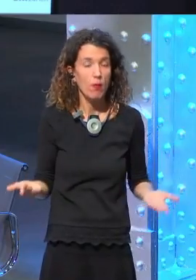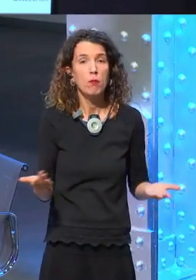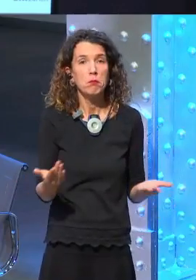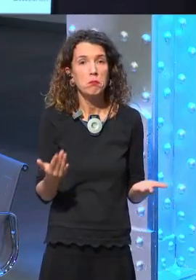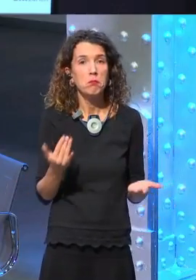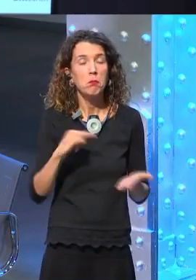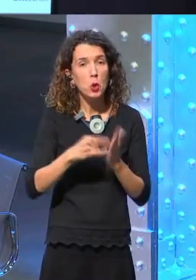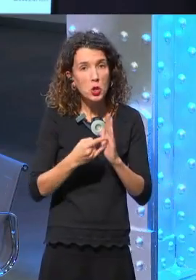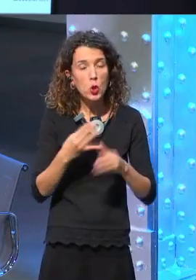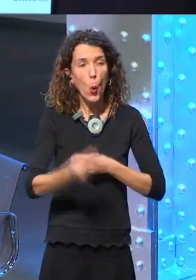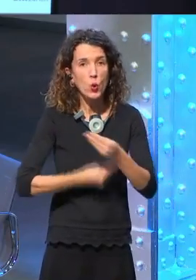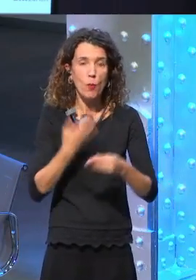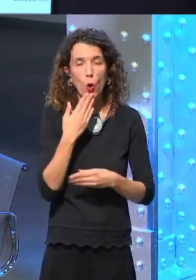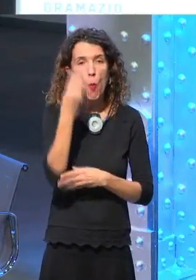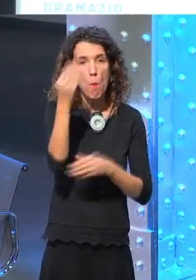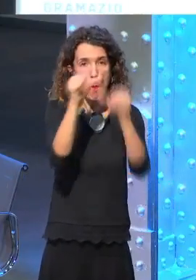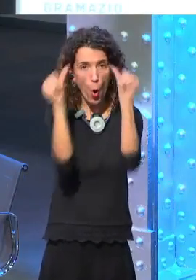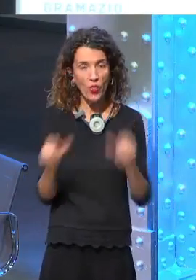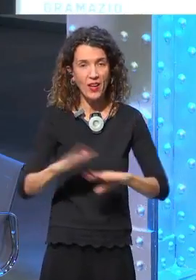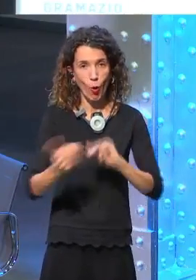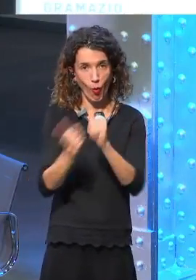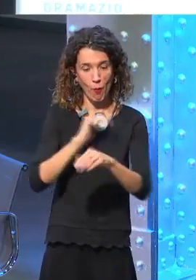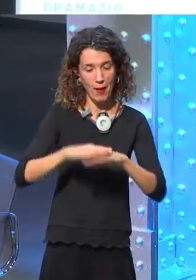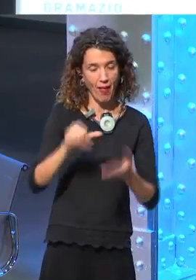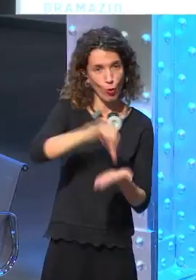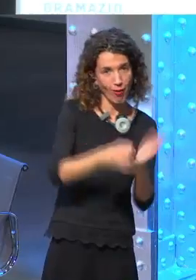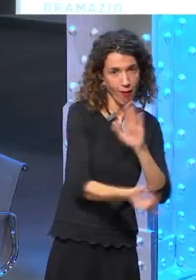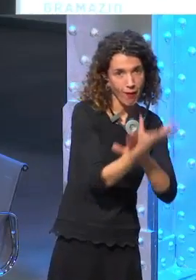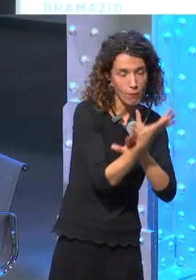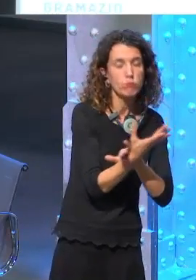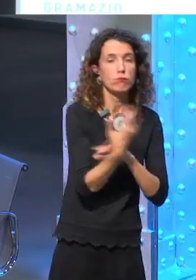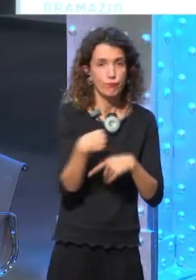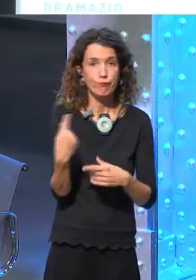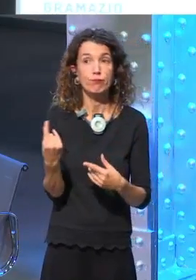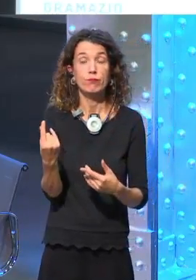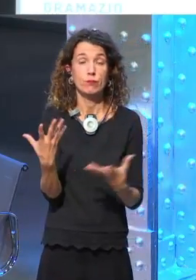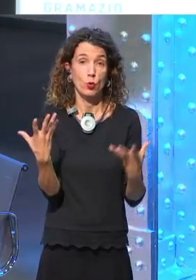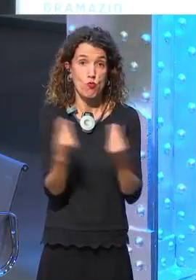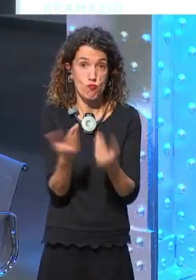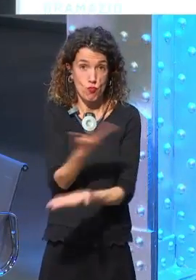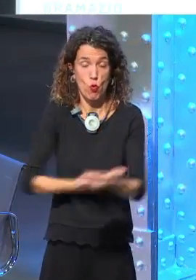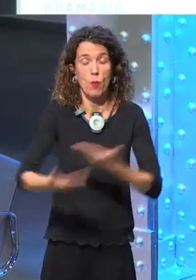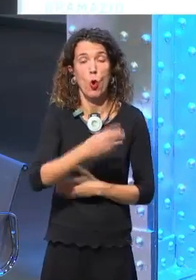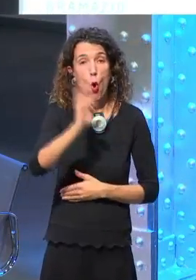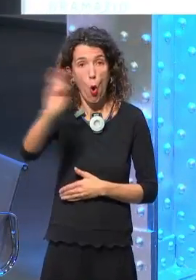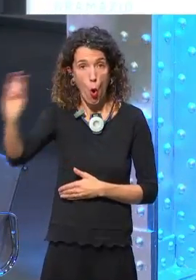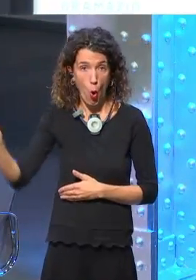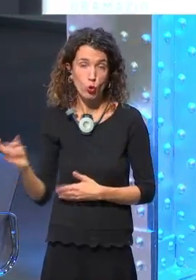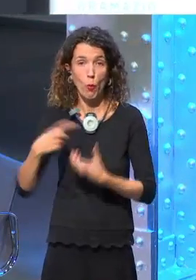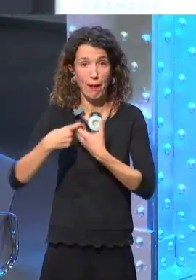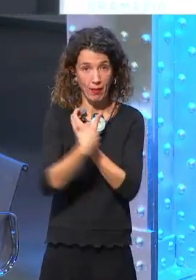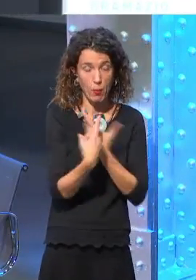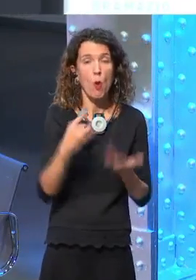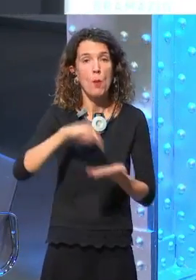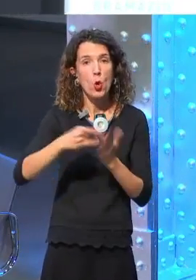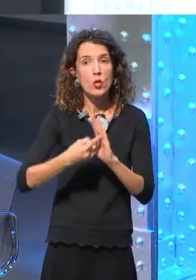y utilizándolo como modelo para una ciudad. Y hemos desarrollado en colaboración con otros